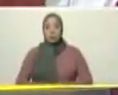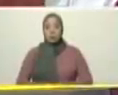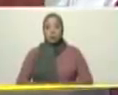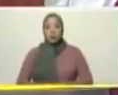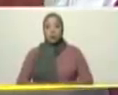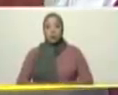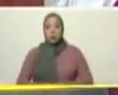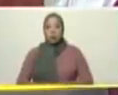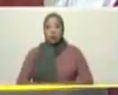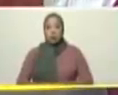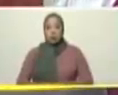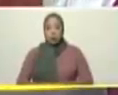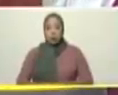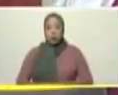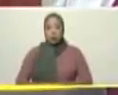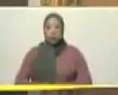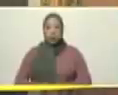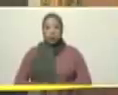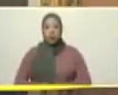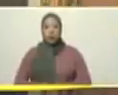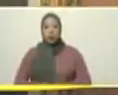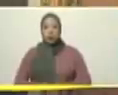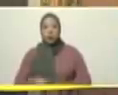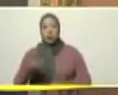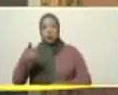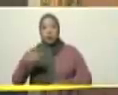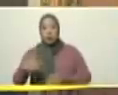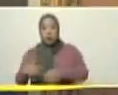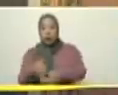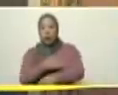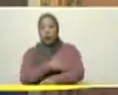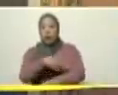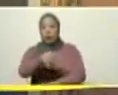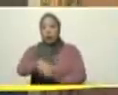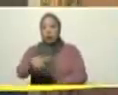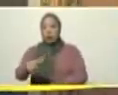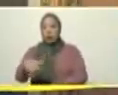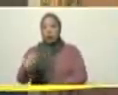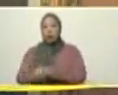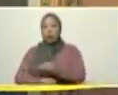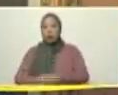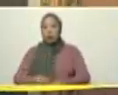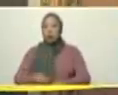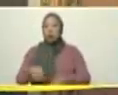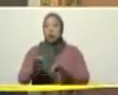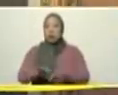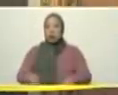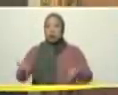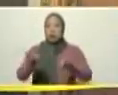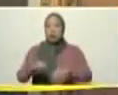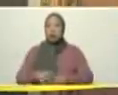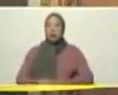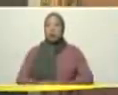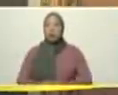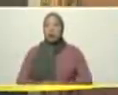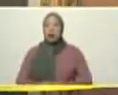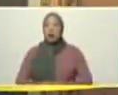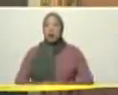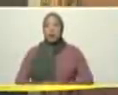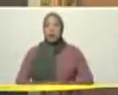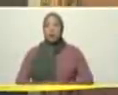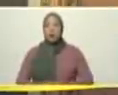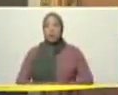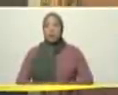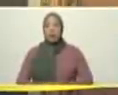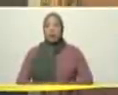20 años no son nada para que el nada hace, pero 20 años para una revolución como la nuestra es un